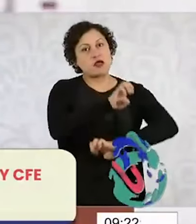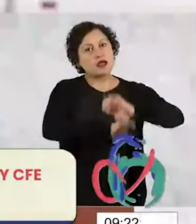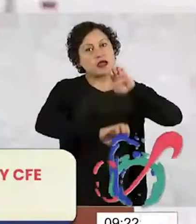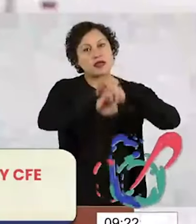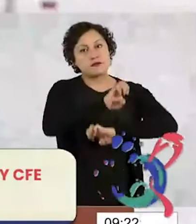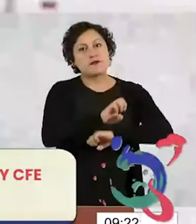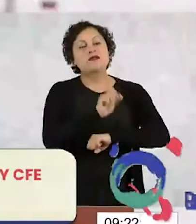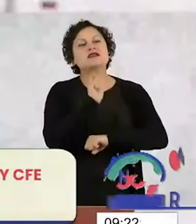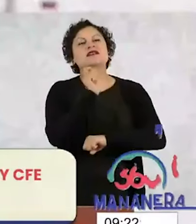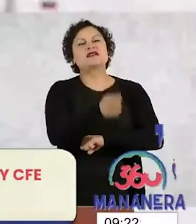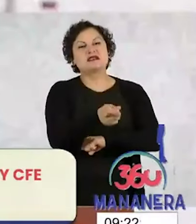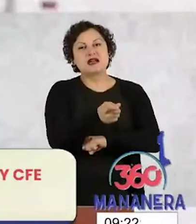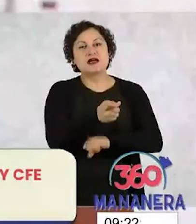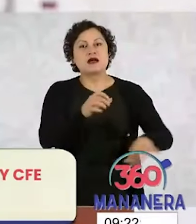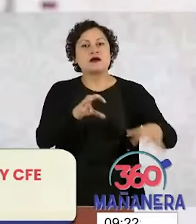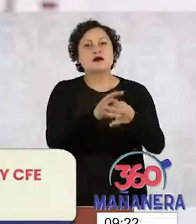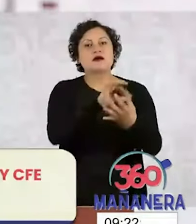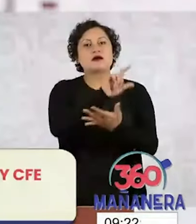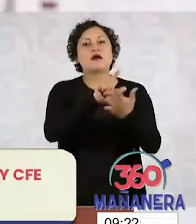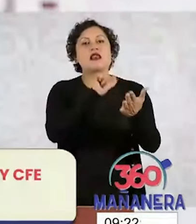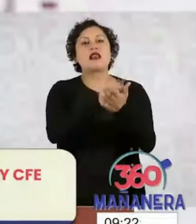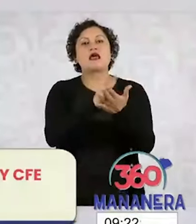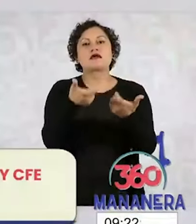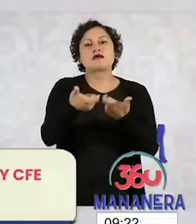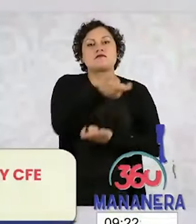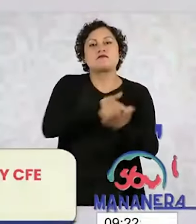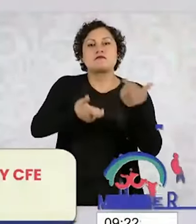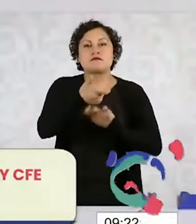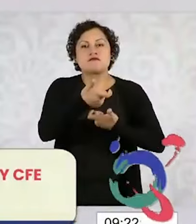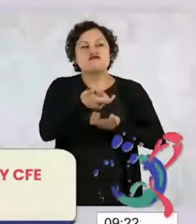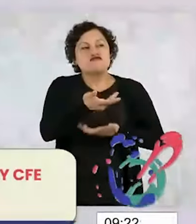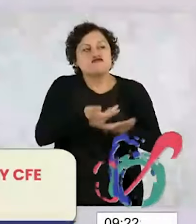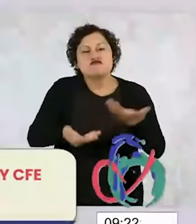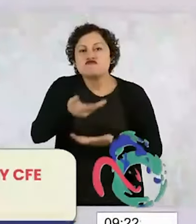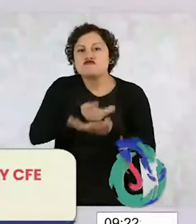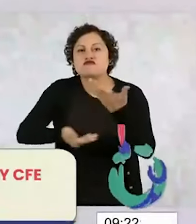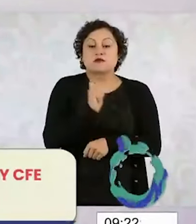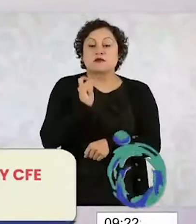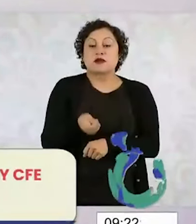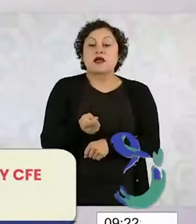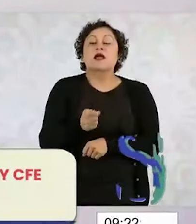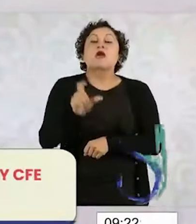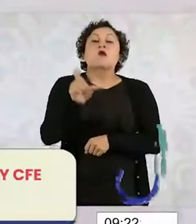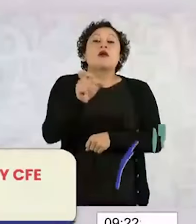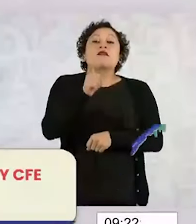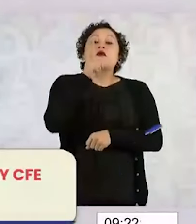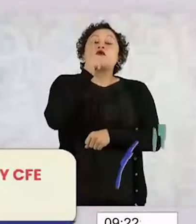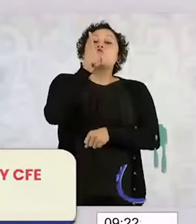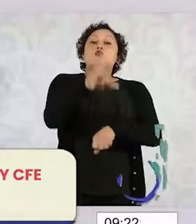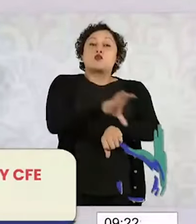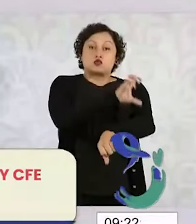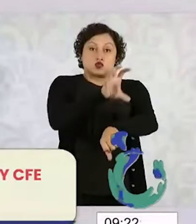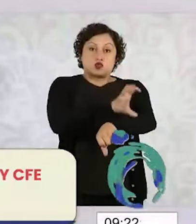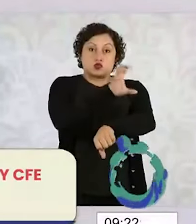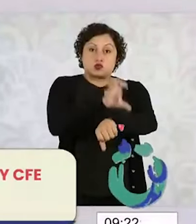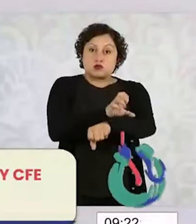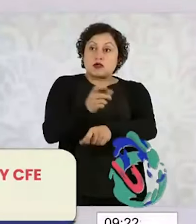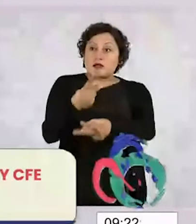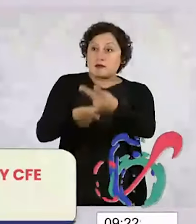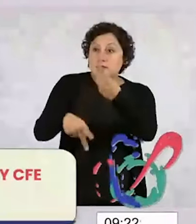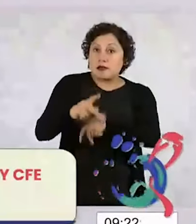leyes mercantiles como cualquier empresa eh privada hay un área que se llama